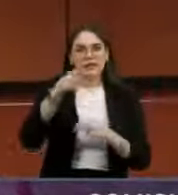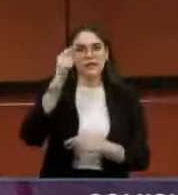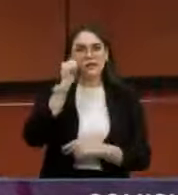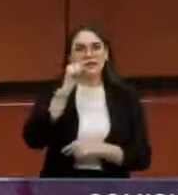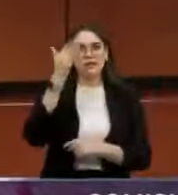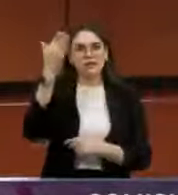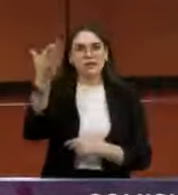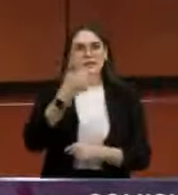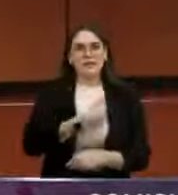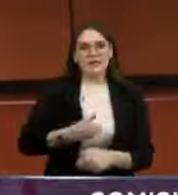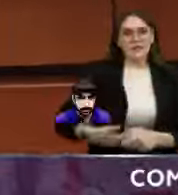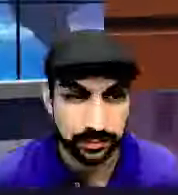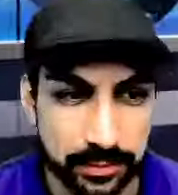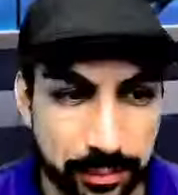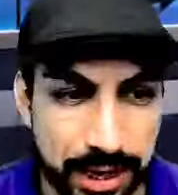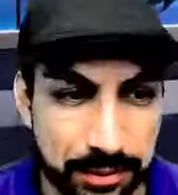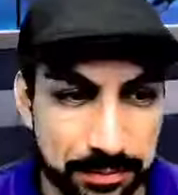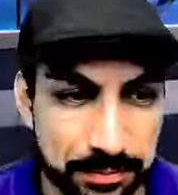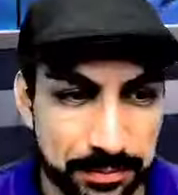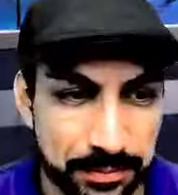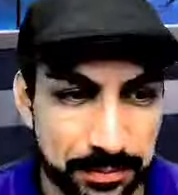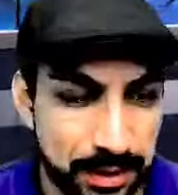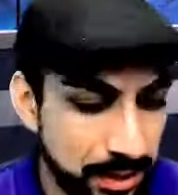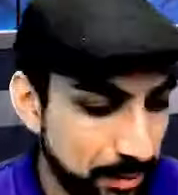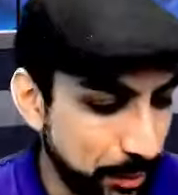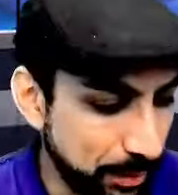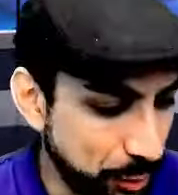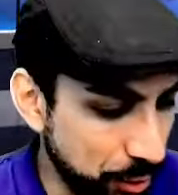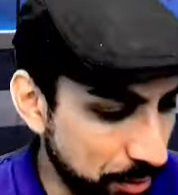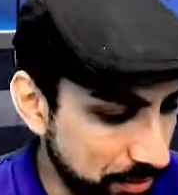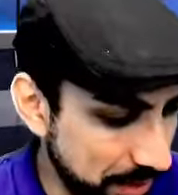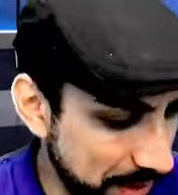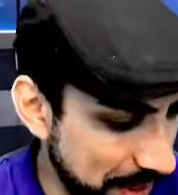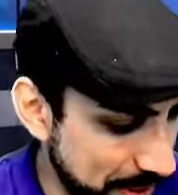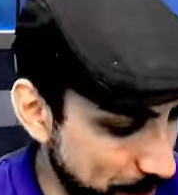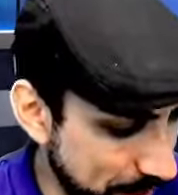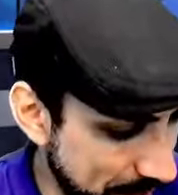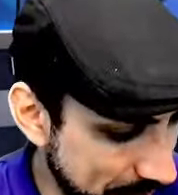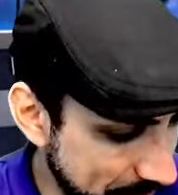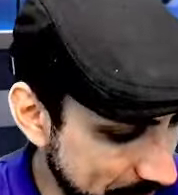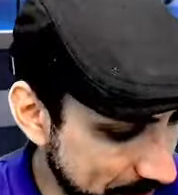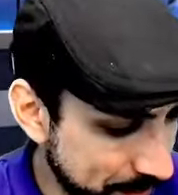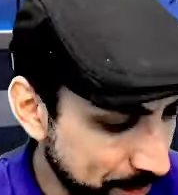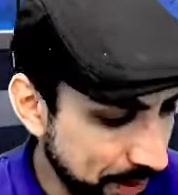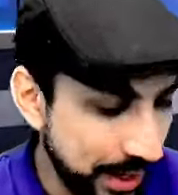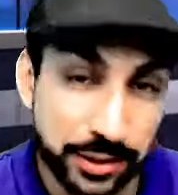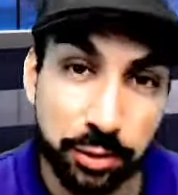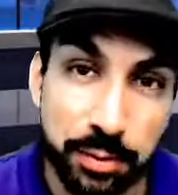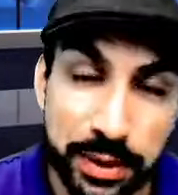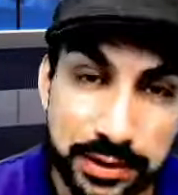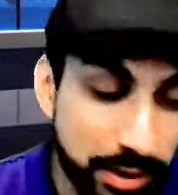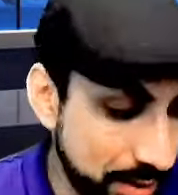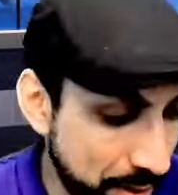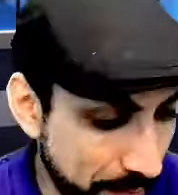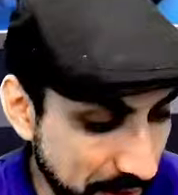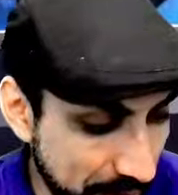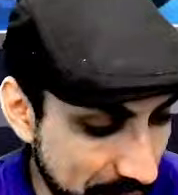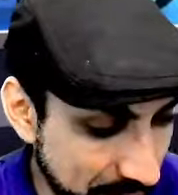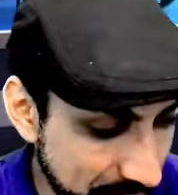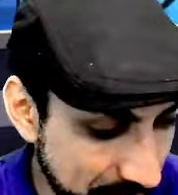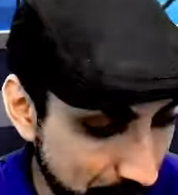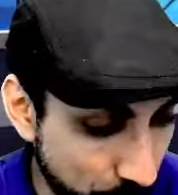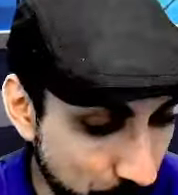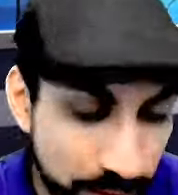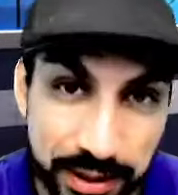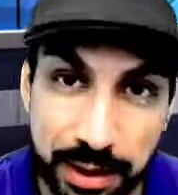presidente. Gracias. Bueno. Pues emocionó la diputada. Se concede el uso de la palabra. Esto no le pareció a Kenia López